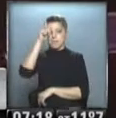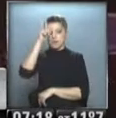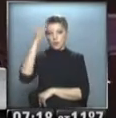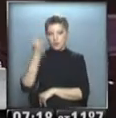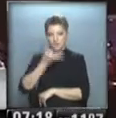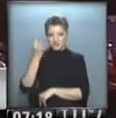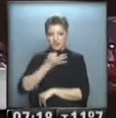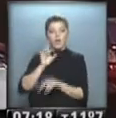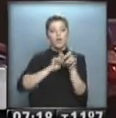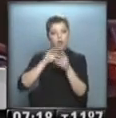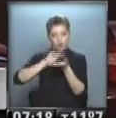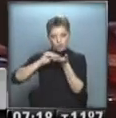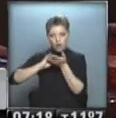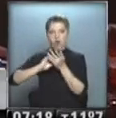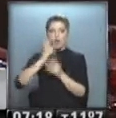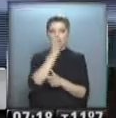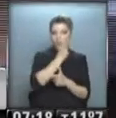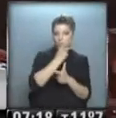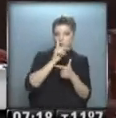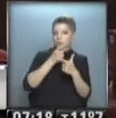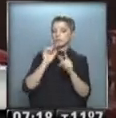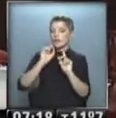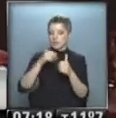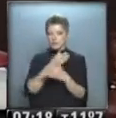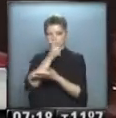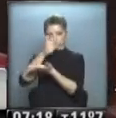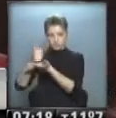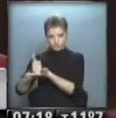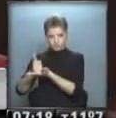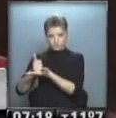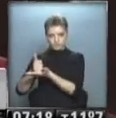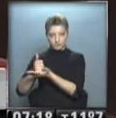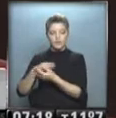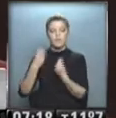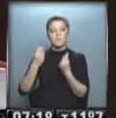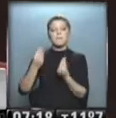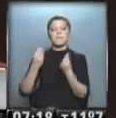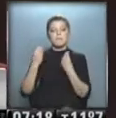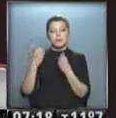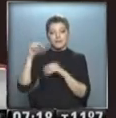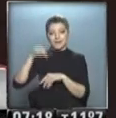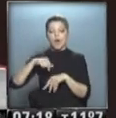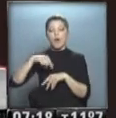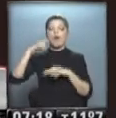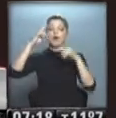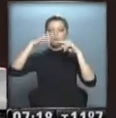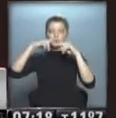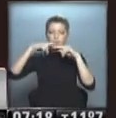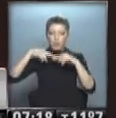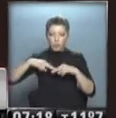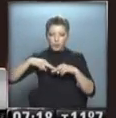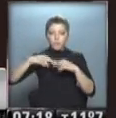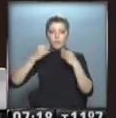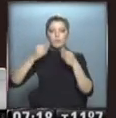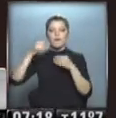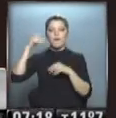los abogados de las partes para realizarle este tipo de estudios que tiendan a tratar